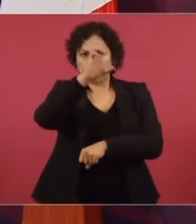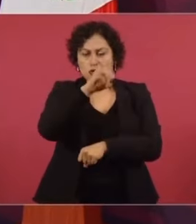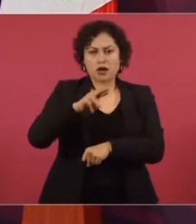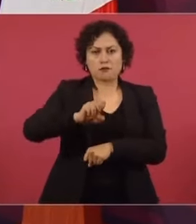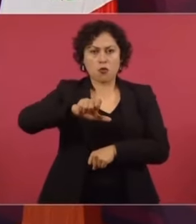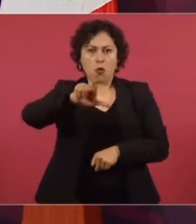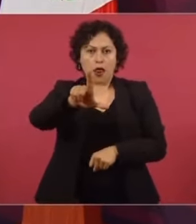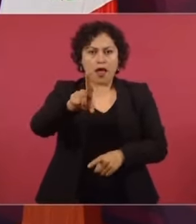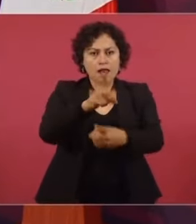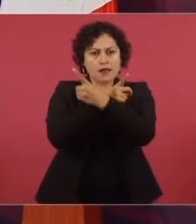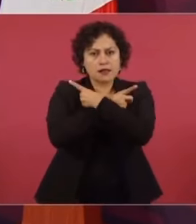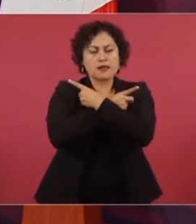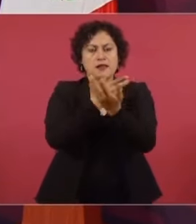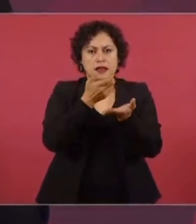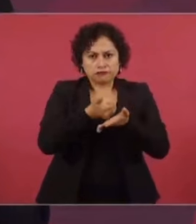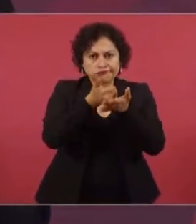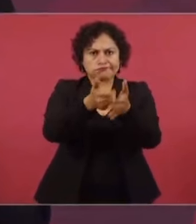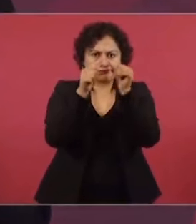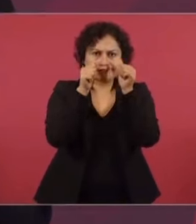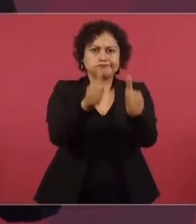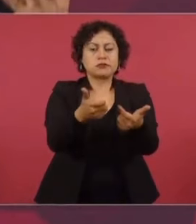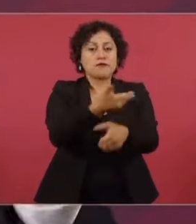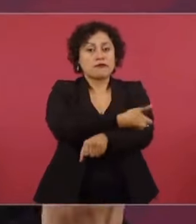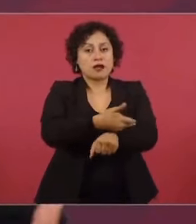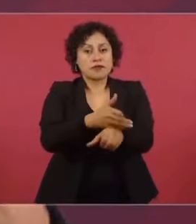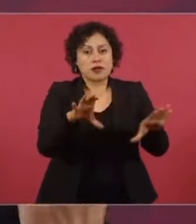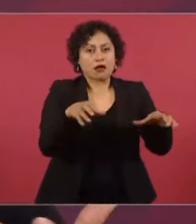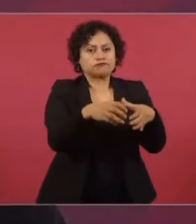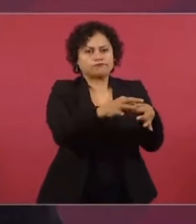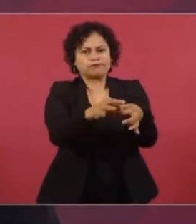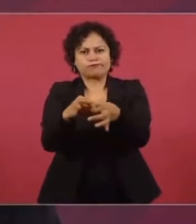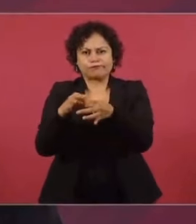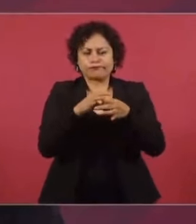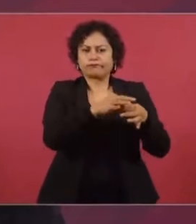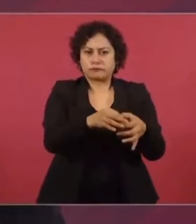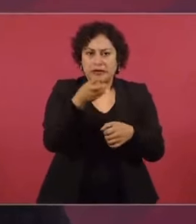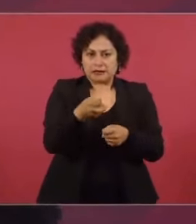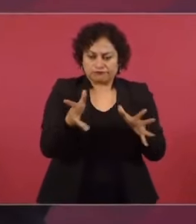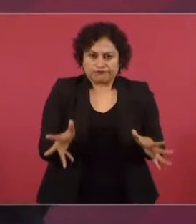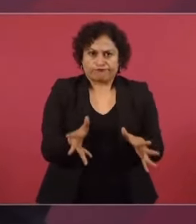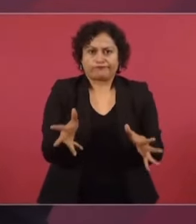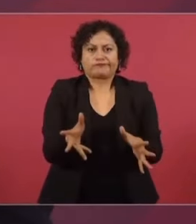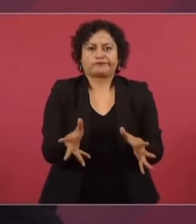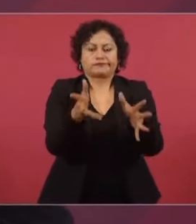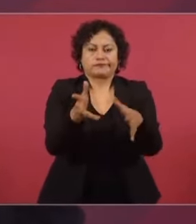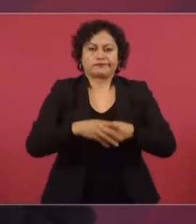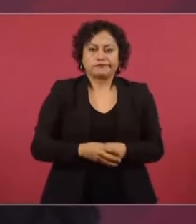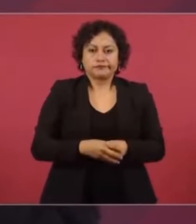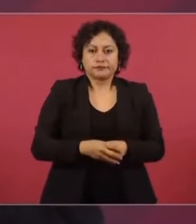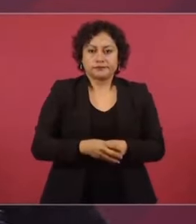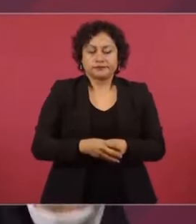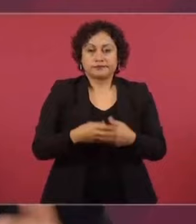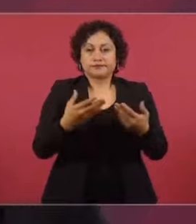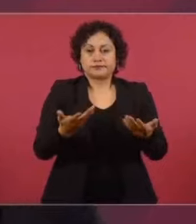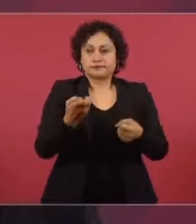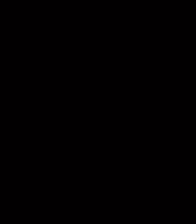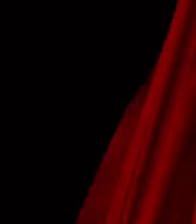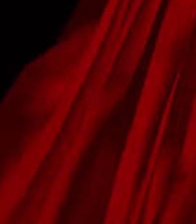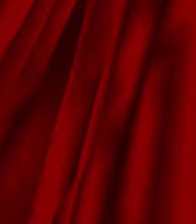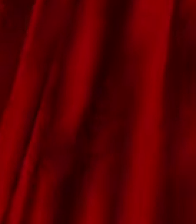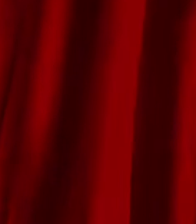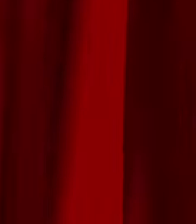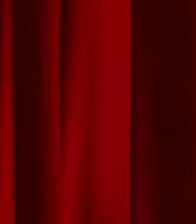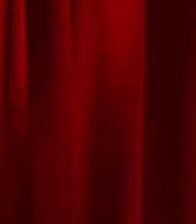espirituales, manteniendo unidas las familias, no querer resolver todo con medidas coercitivas.